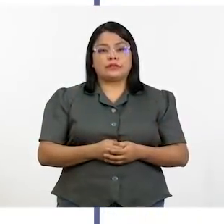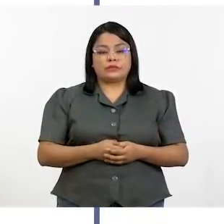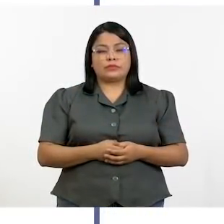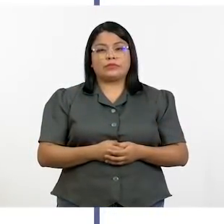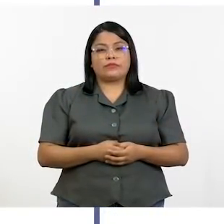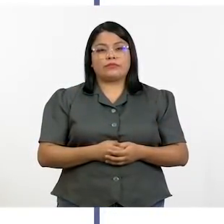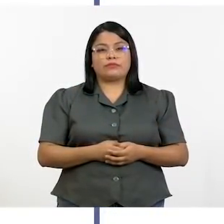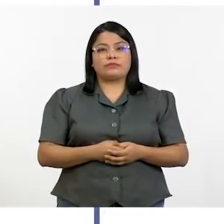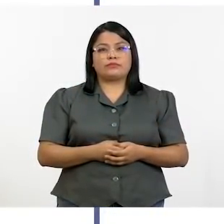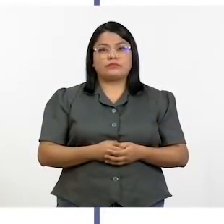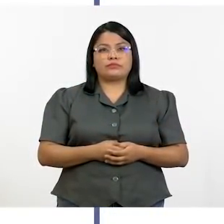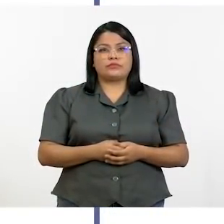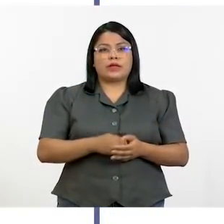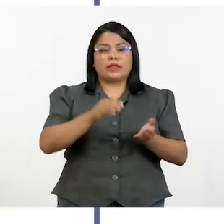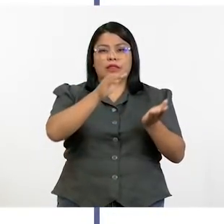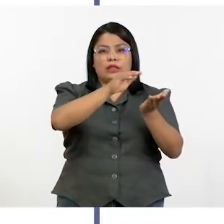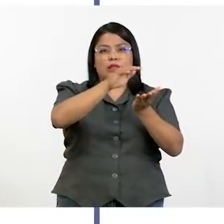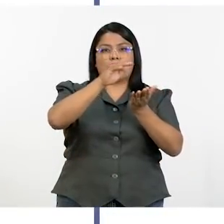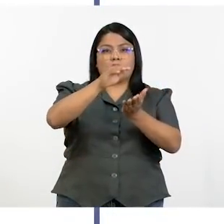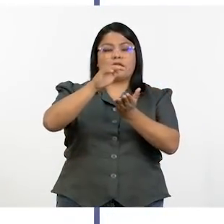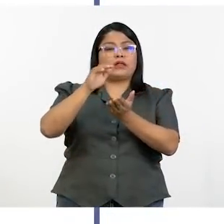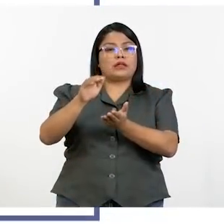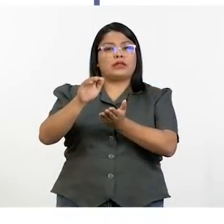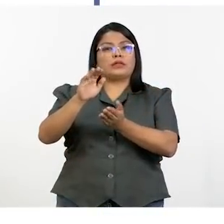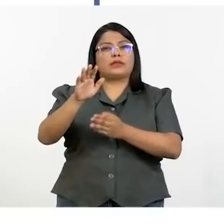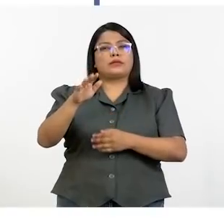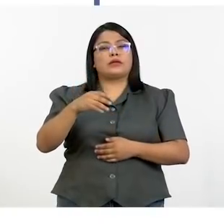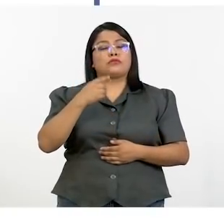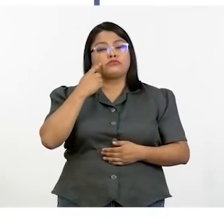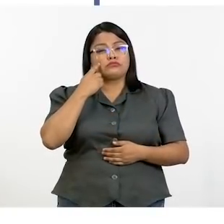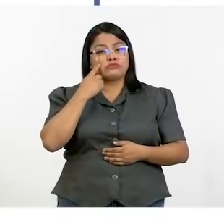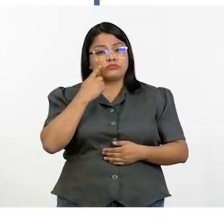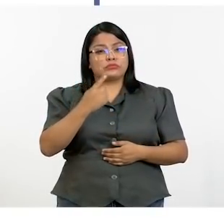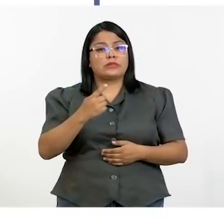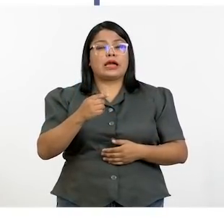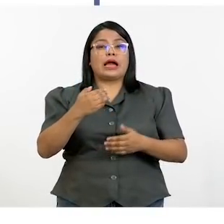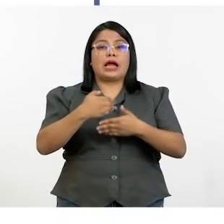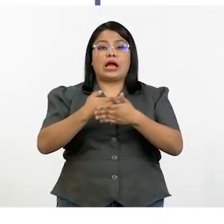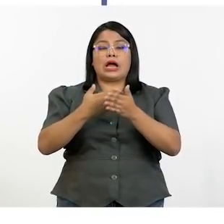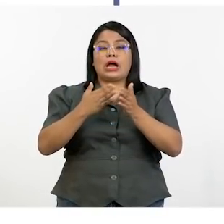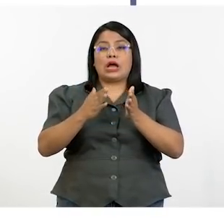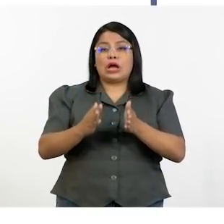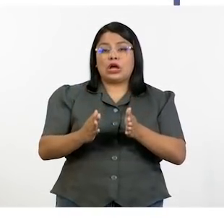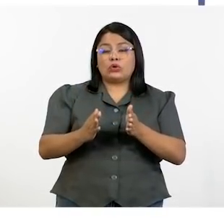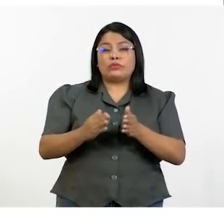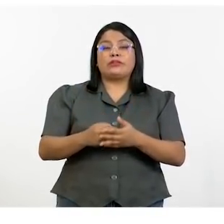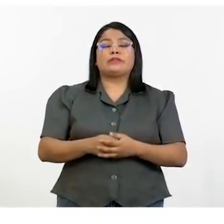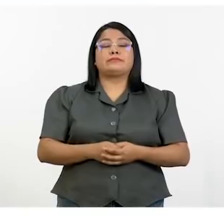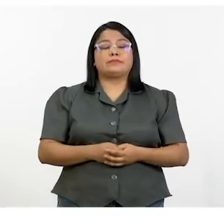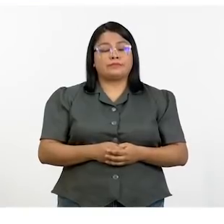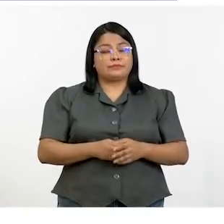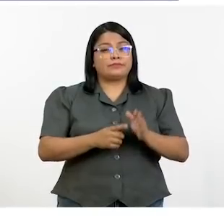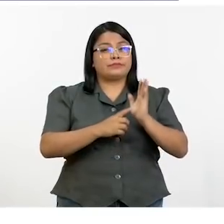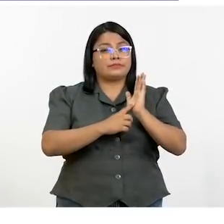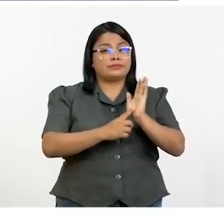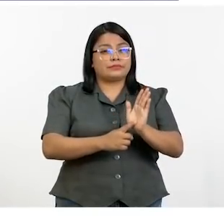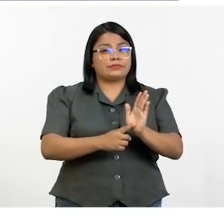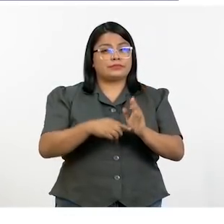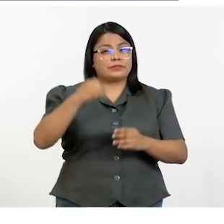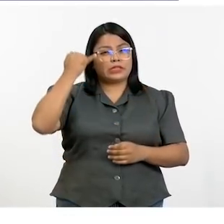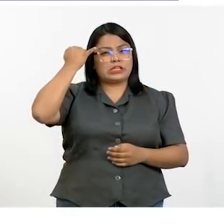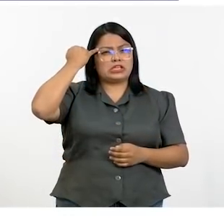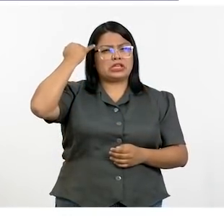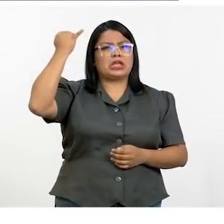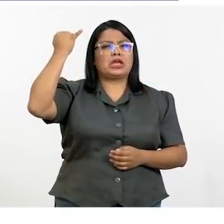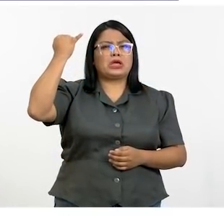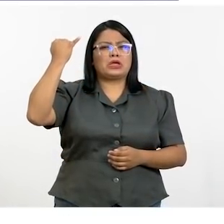de la primera página de cada unidad corresponde a la gestión de aula. Este apartado presenta pautas